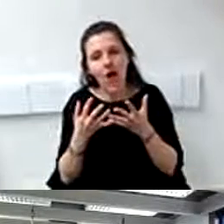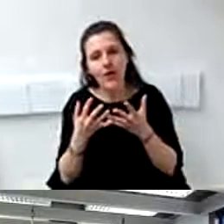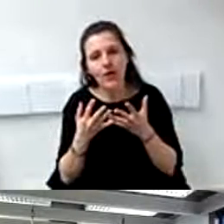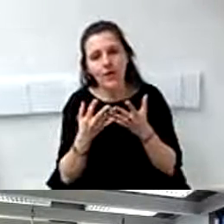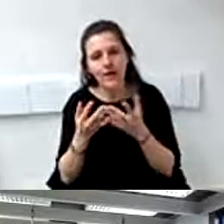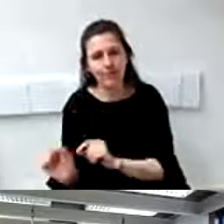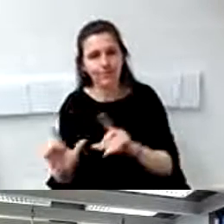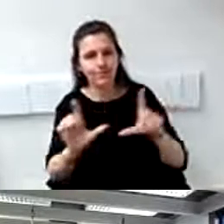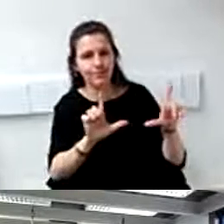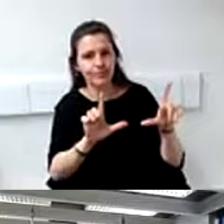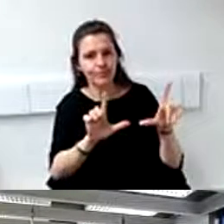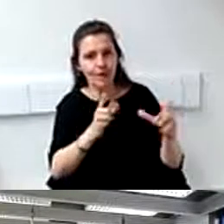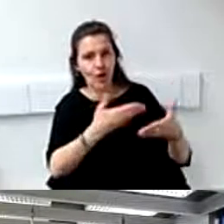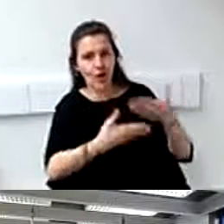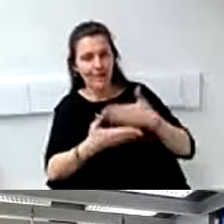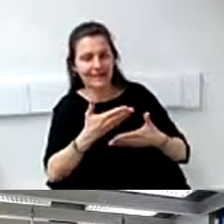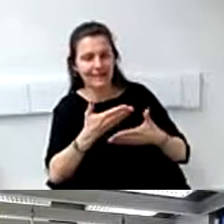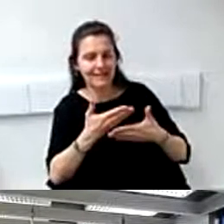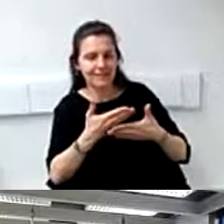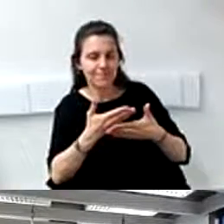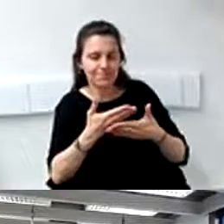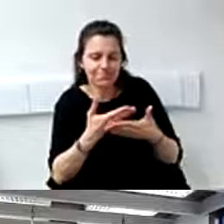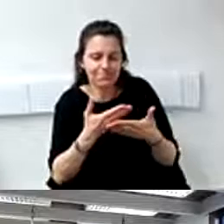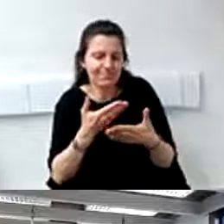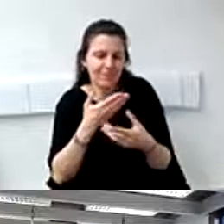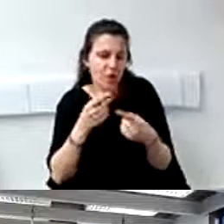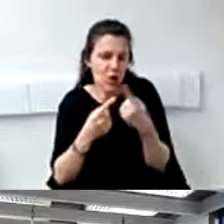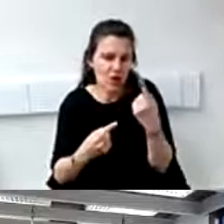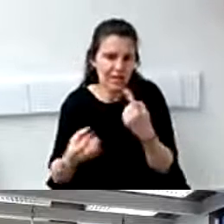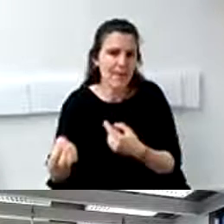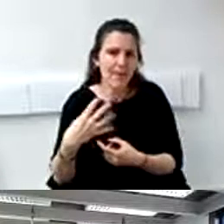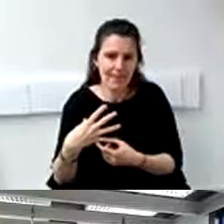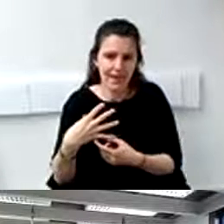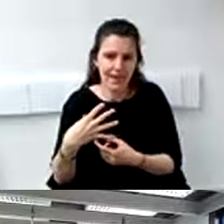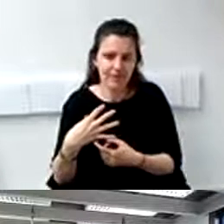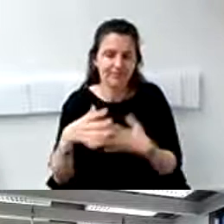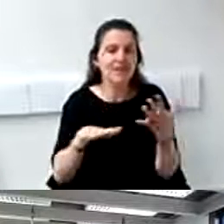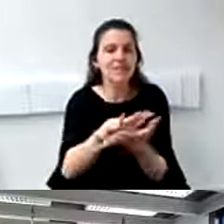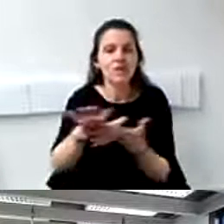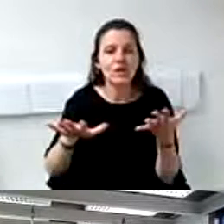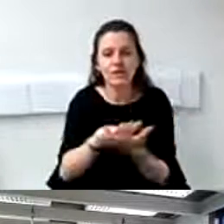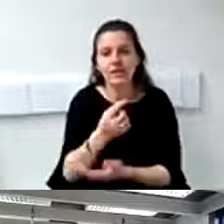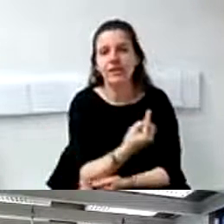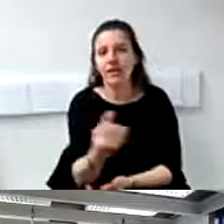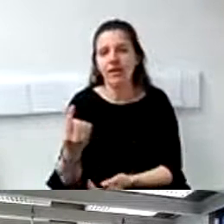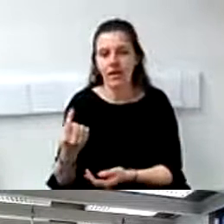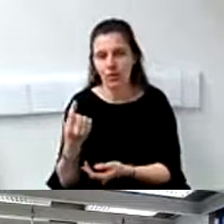algunas de ellas, y como para que sepamos de lo que estamos hablando.